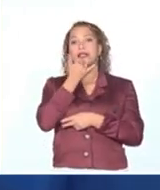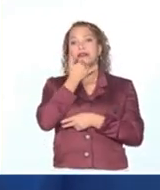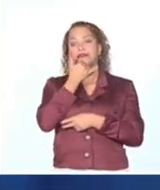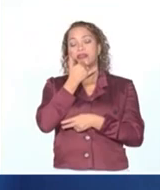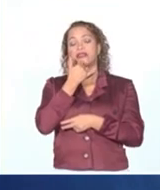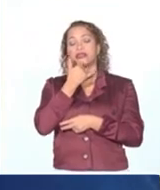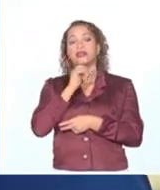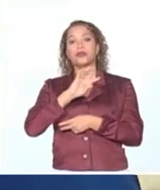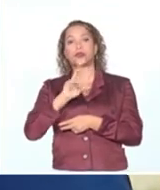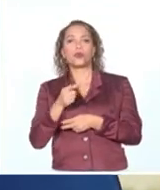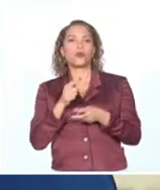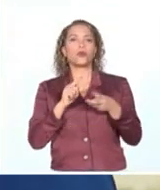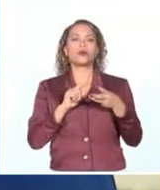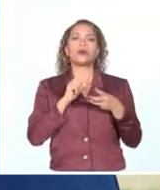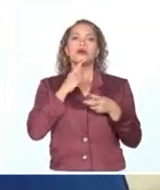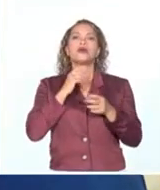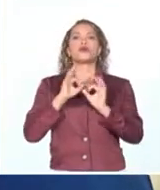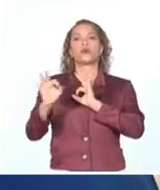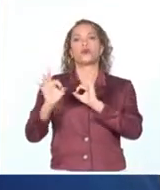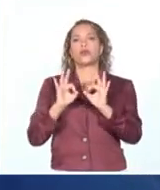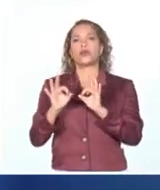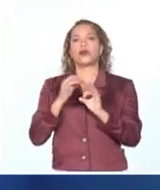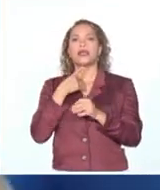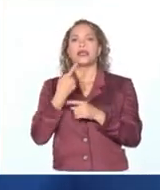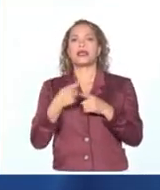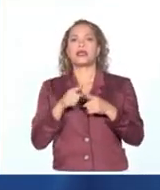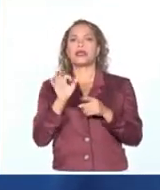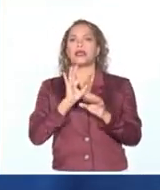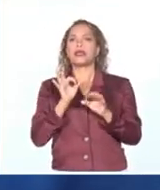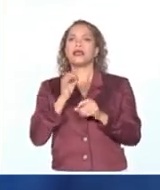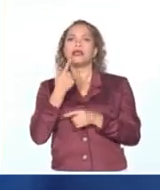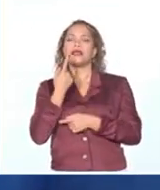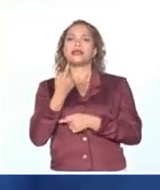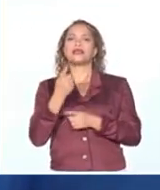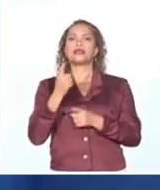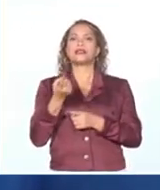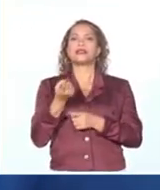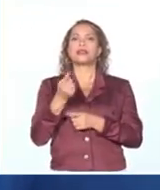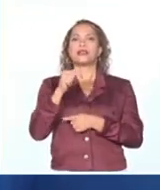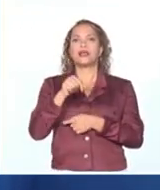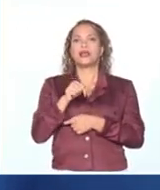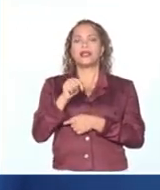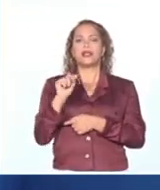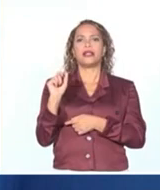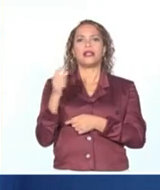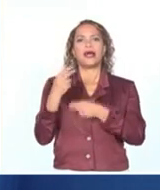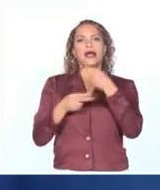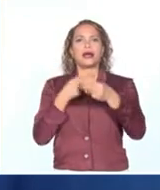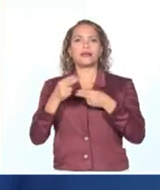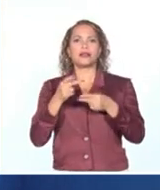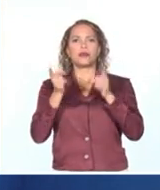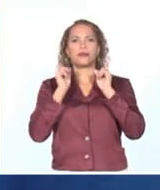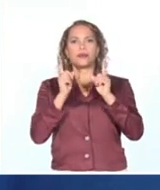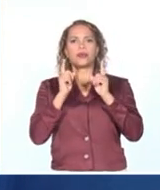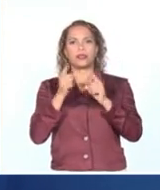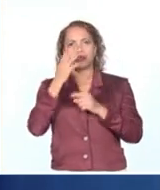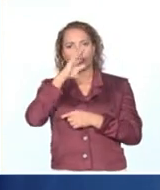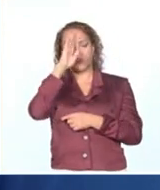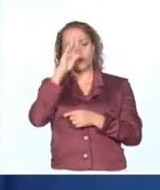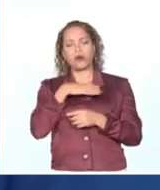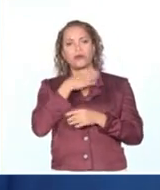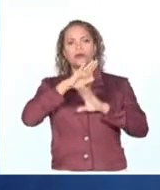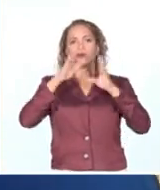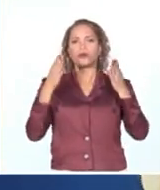delictivos, si hablamos de protegernos en acciones tan importantes como el tratamiento que hoy se da en primer lugar desde la política del país hasta la obra